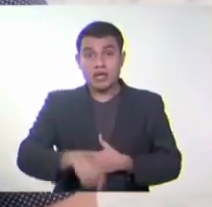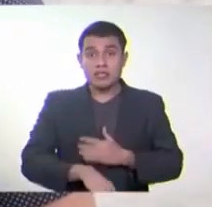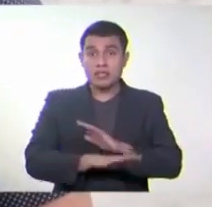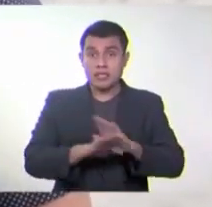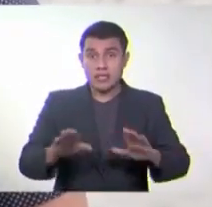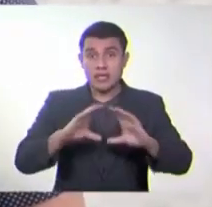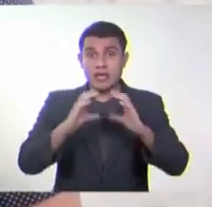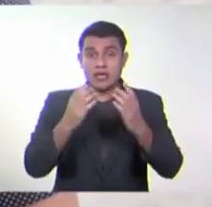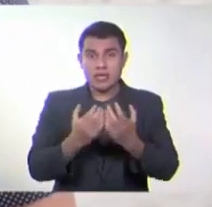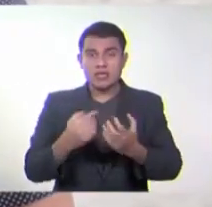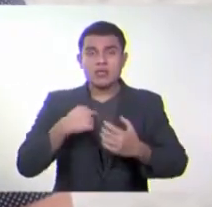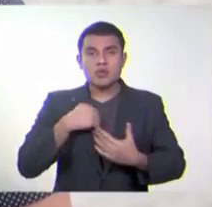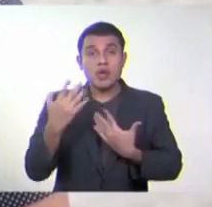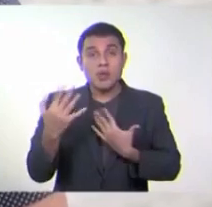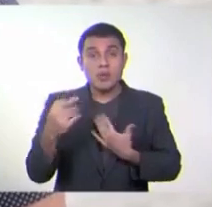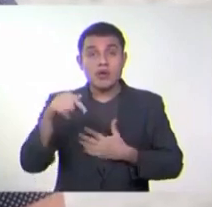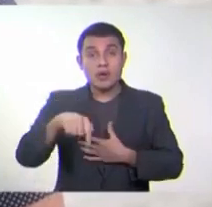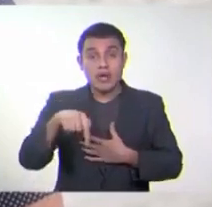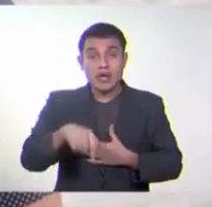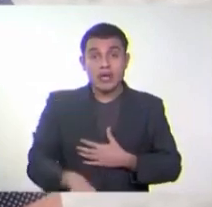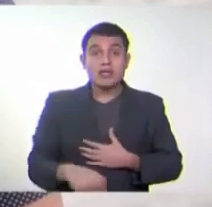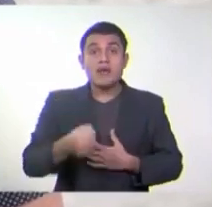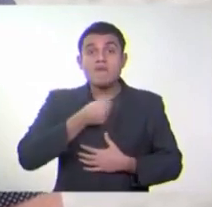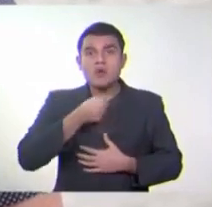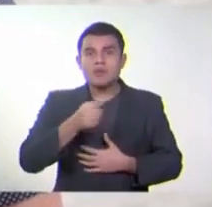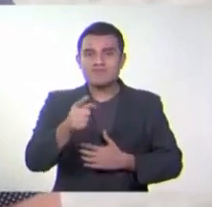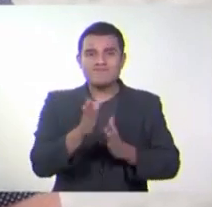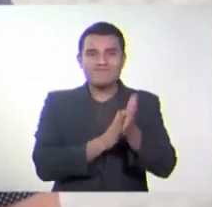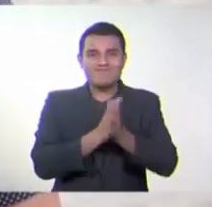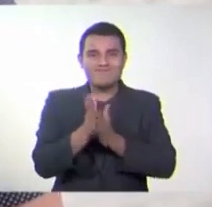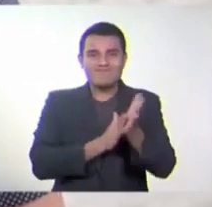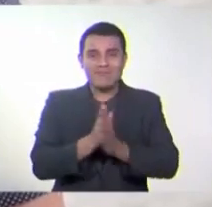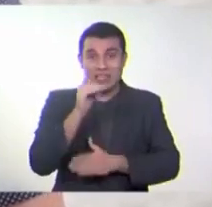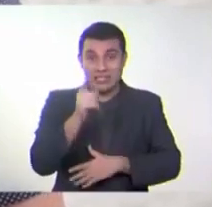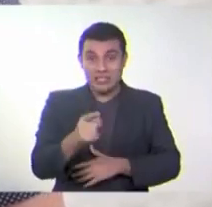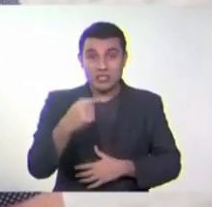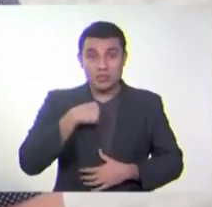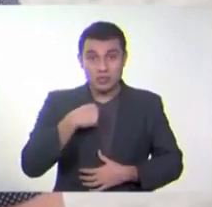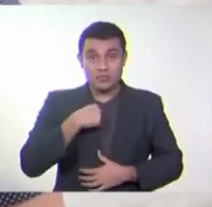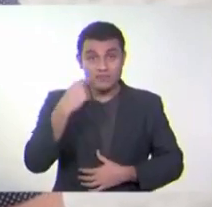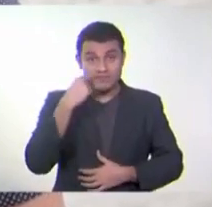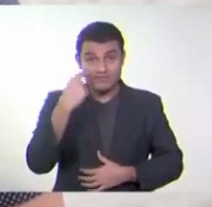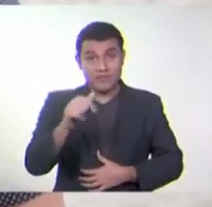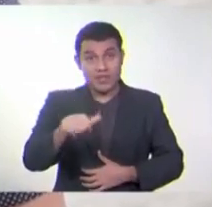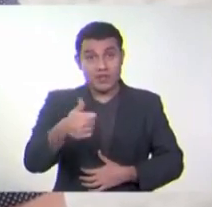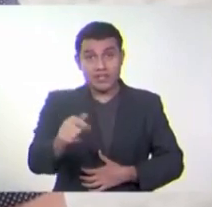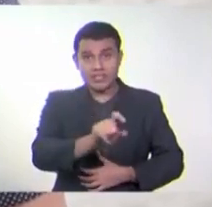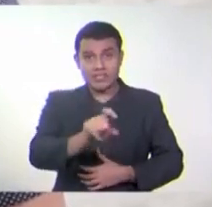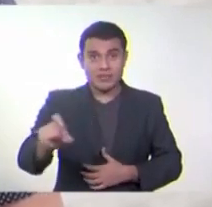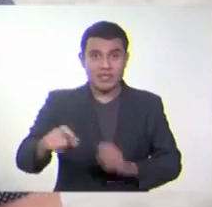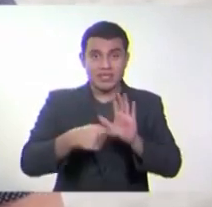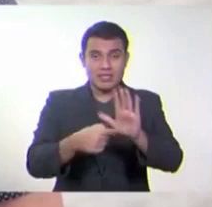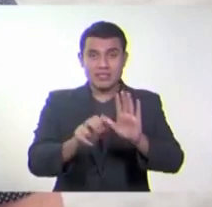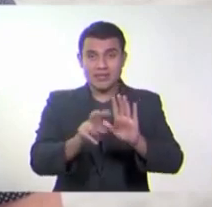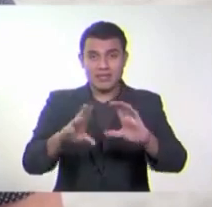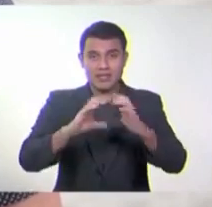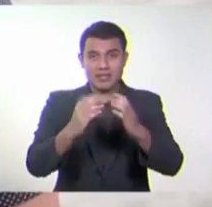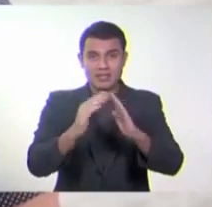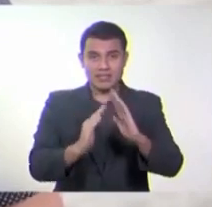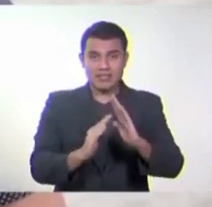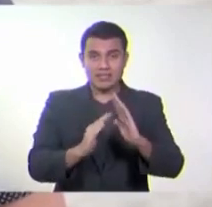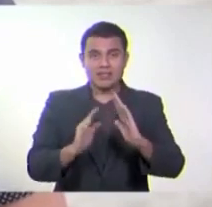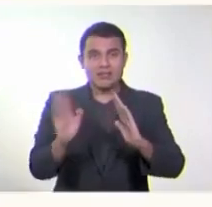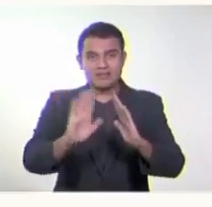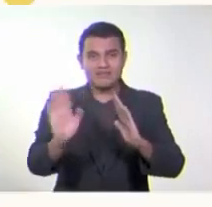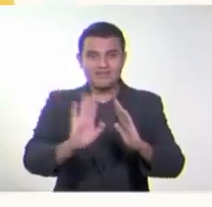Espero que esta información sea de provecho para ti. Los espero en el próximo programa. Adiós.